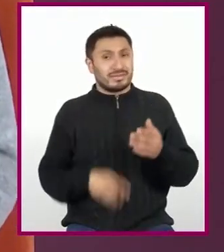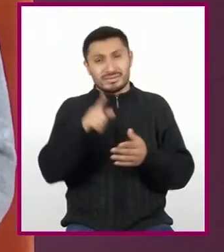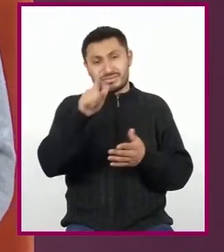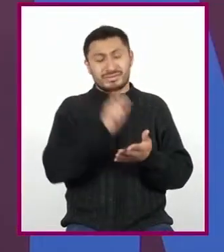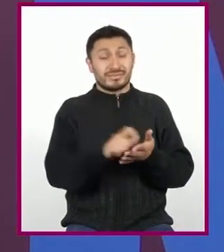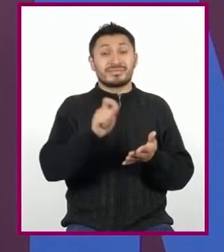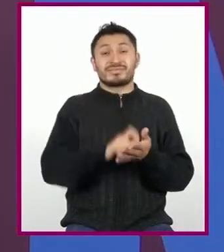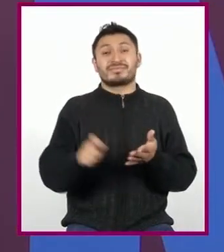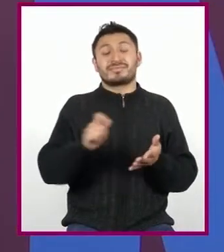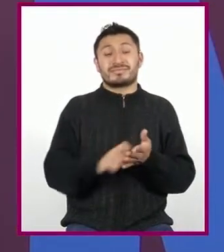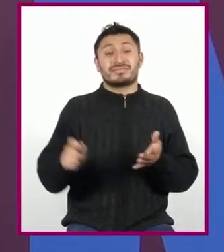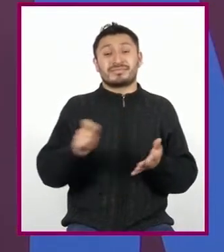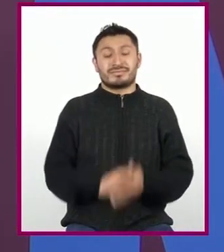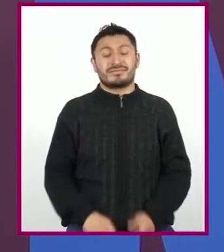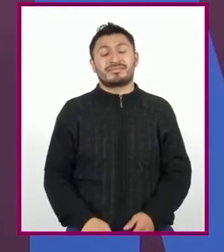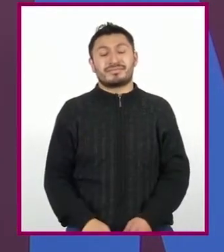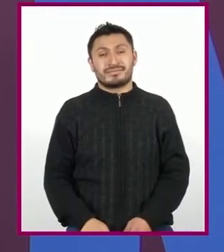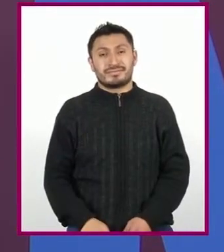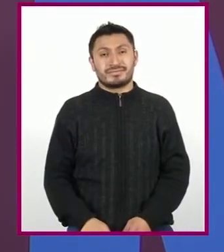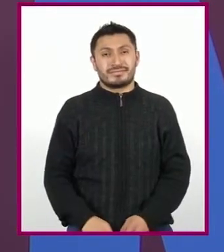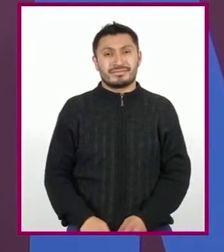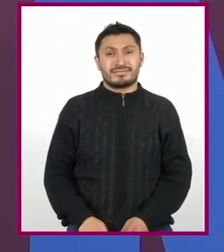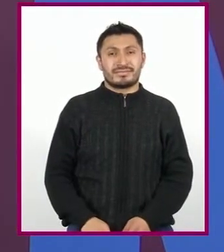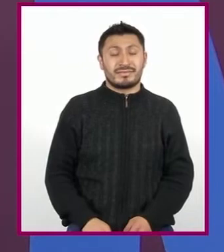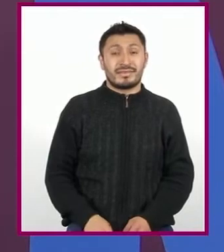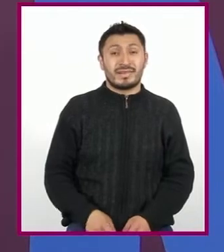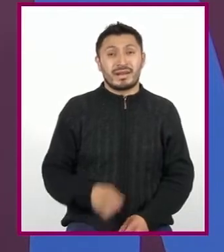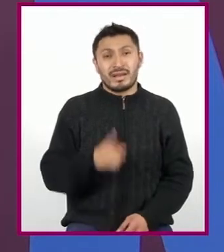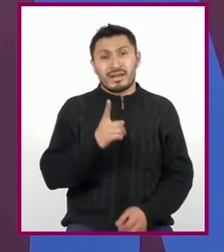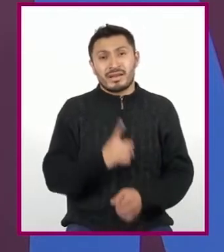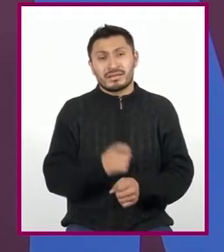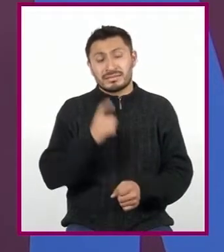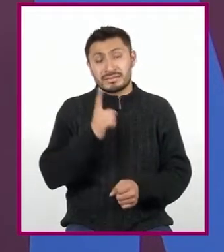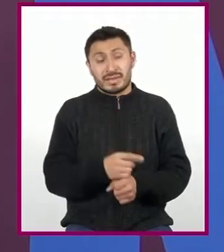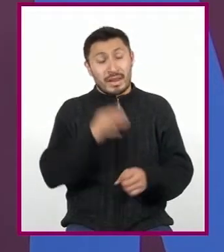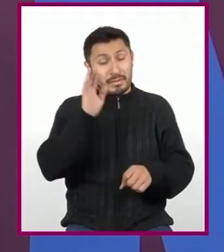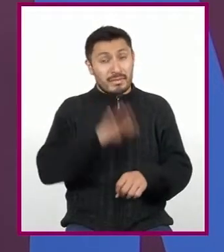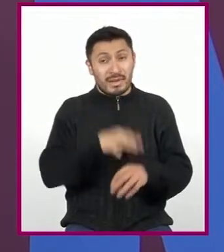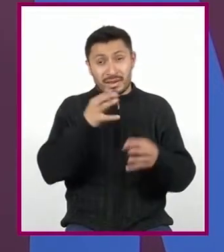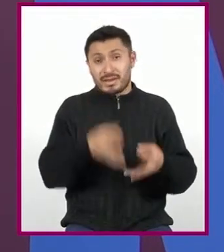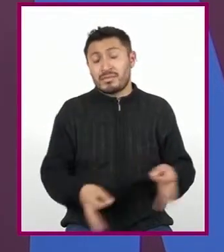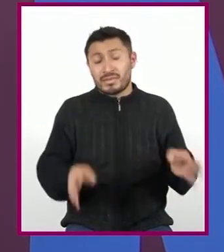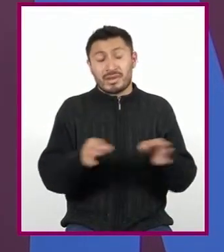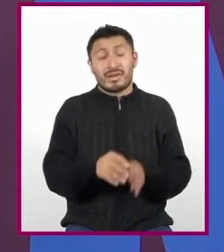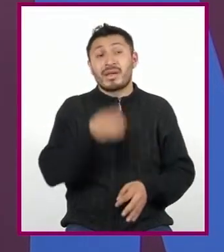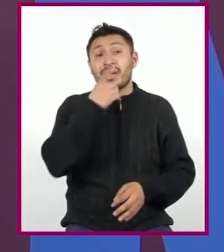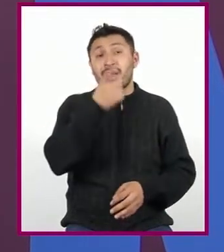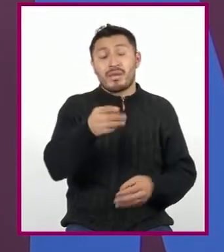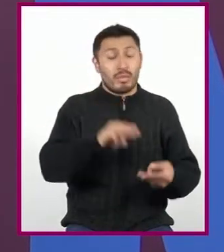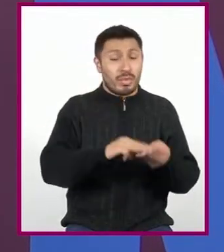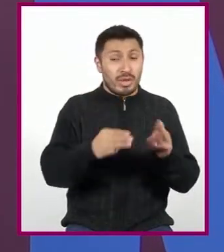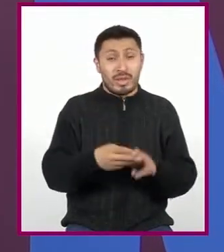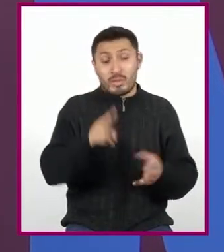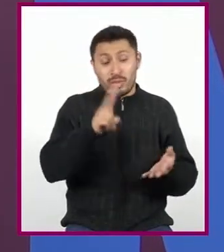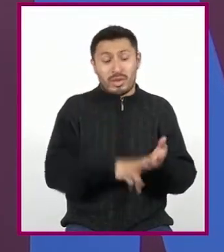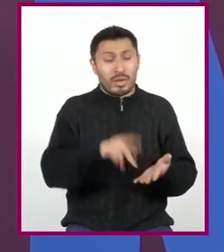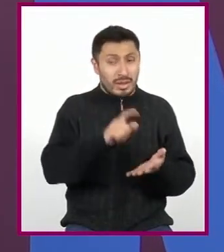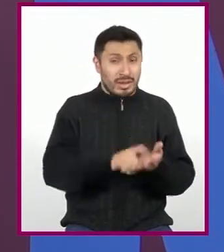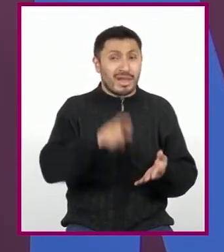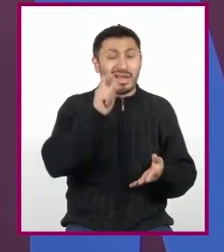qué aprendiste al hacer su lectura. Si alguien te ayudó, menciónalo. Además, no